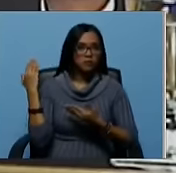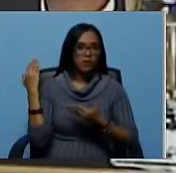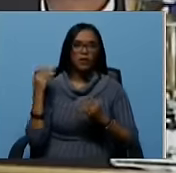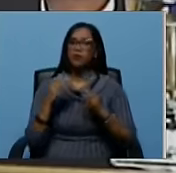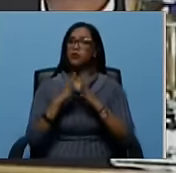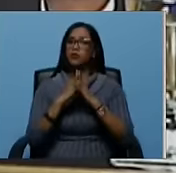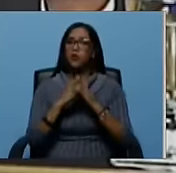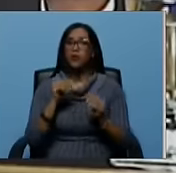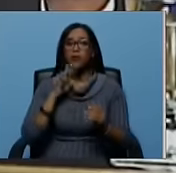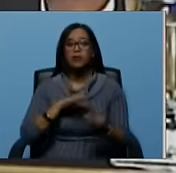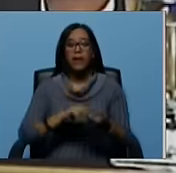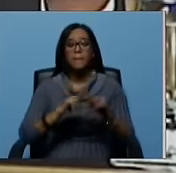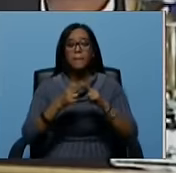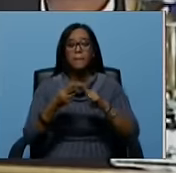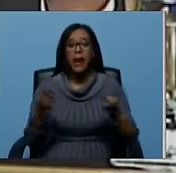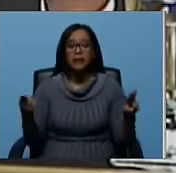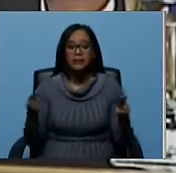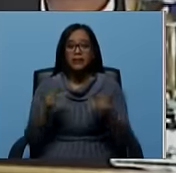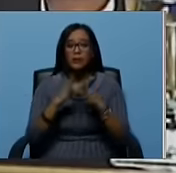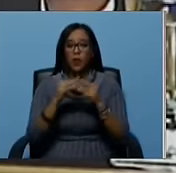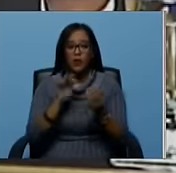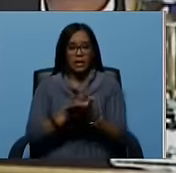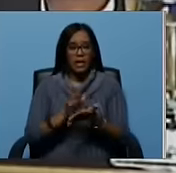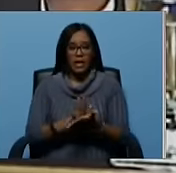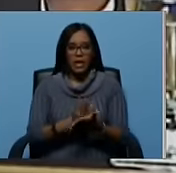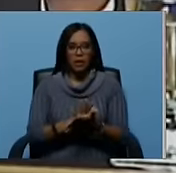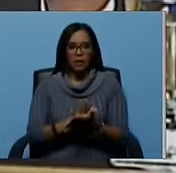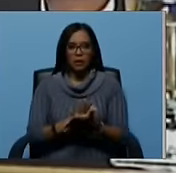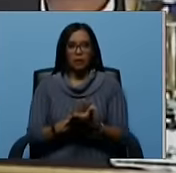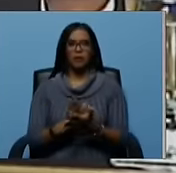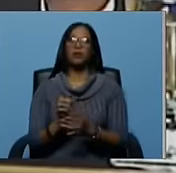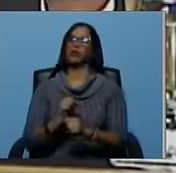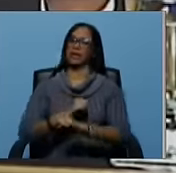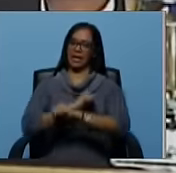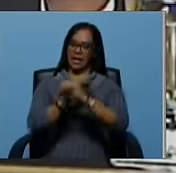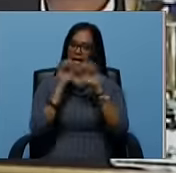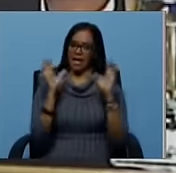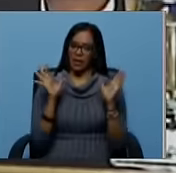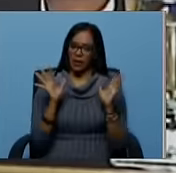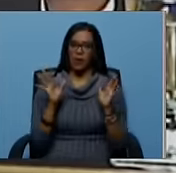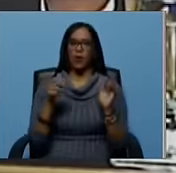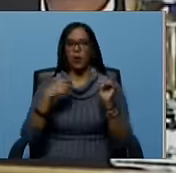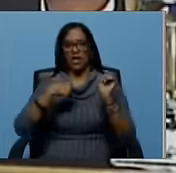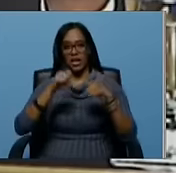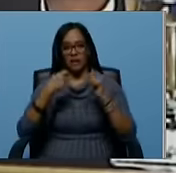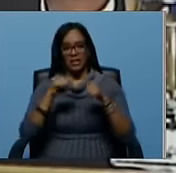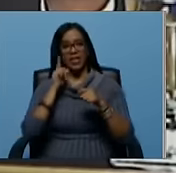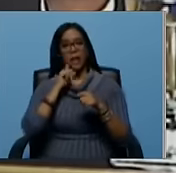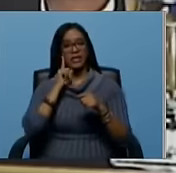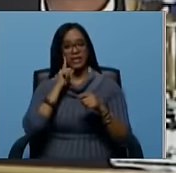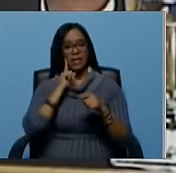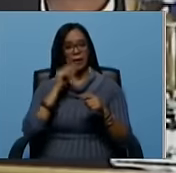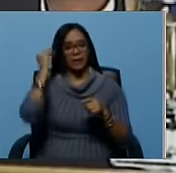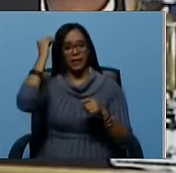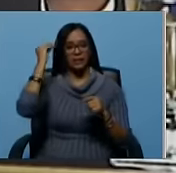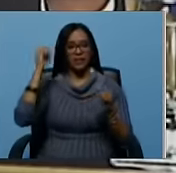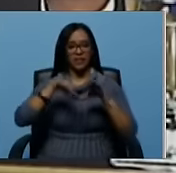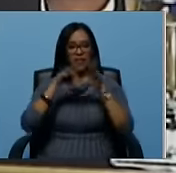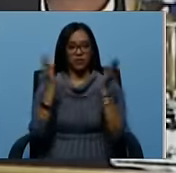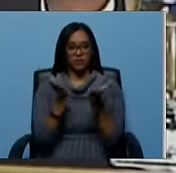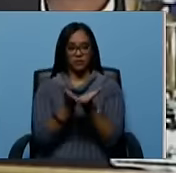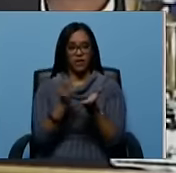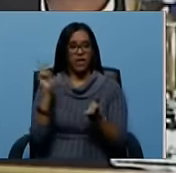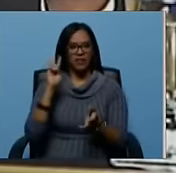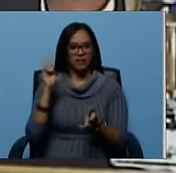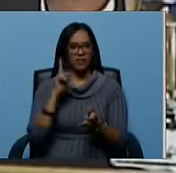paz, todo está tranquilo. Claro, los vendedores de humo quieren que el mundo crea que Venezuela está incendiada. Ya